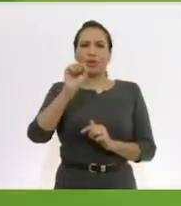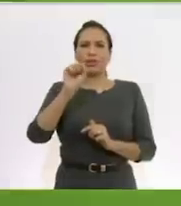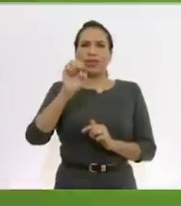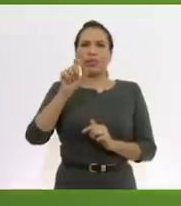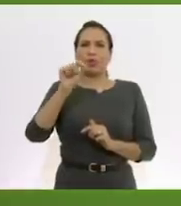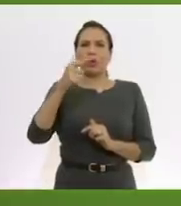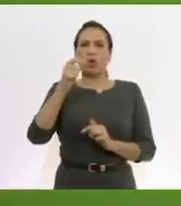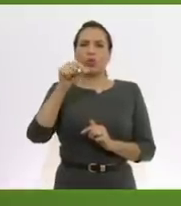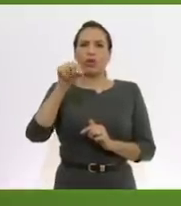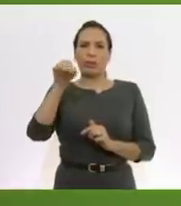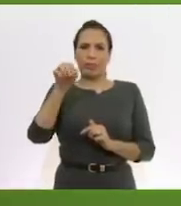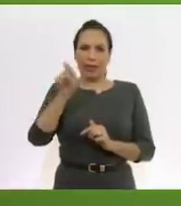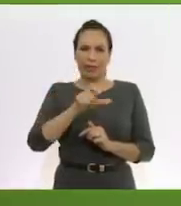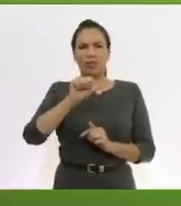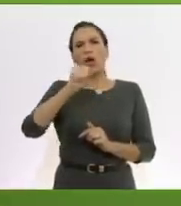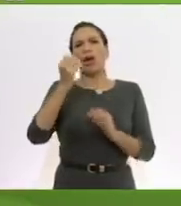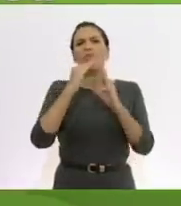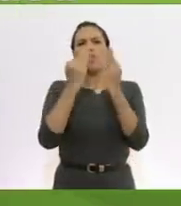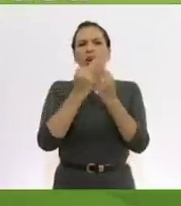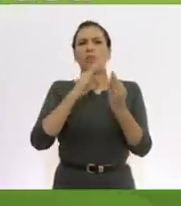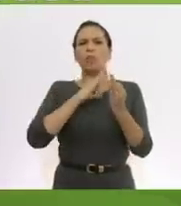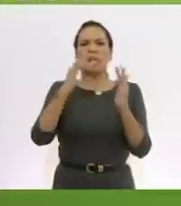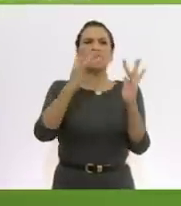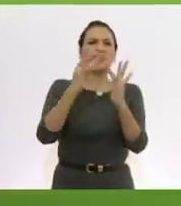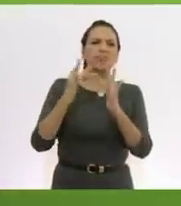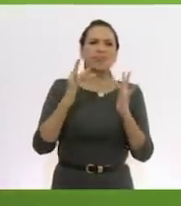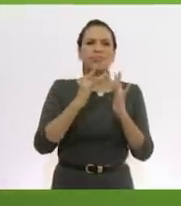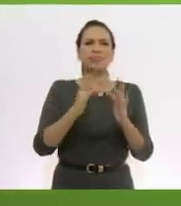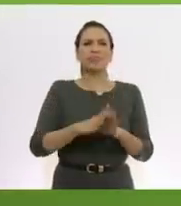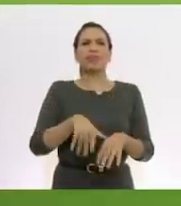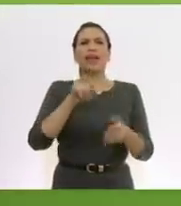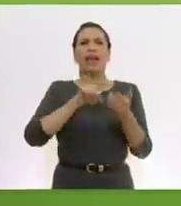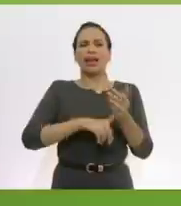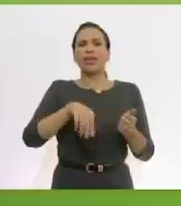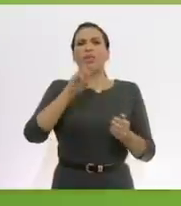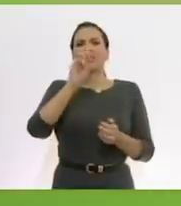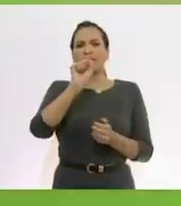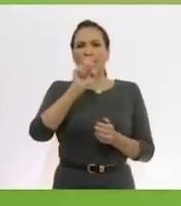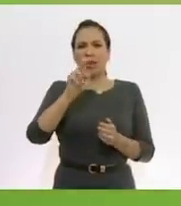aprendeencasa.sep.gob.mx y otras formas de contacto son página web